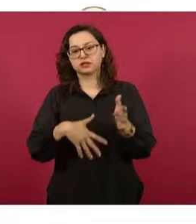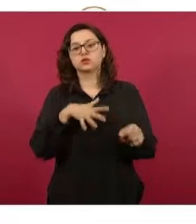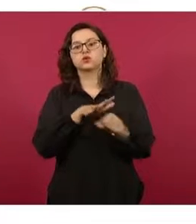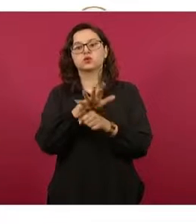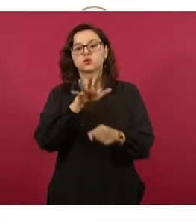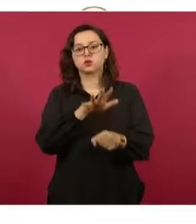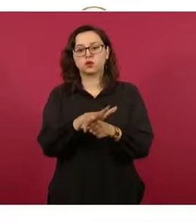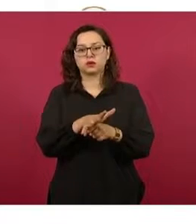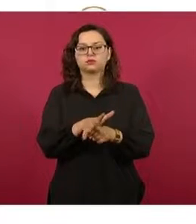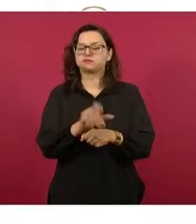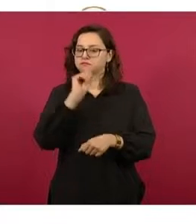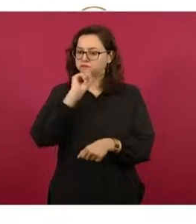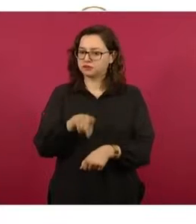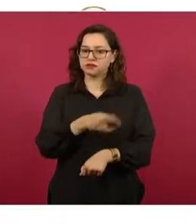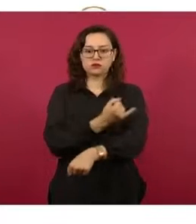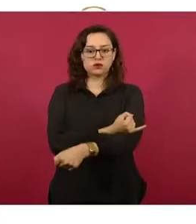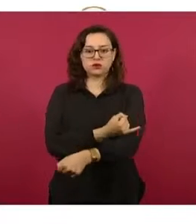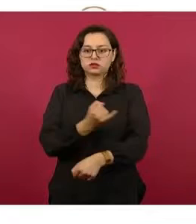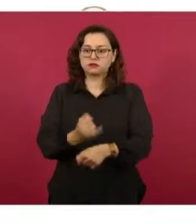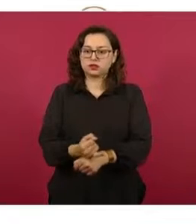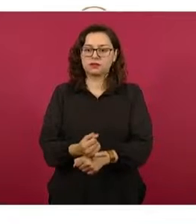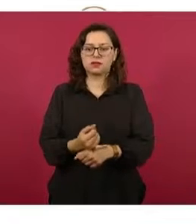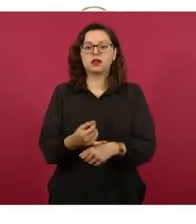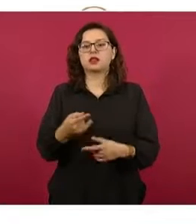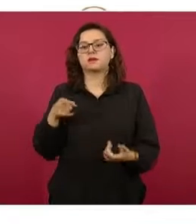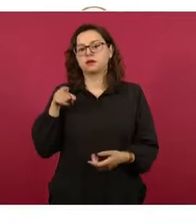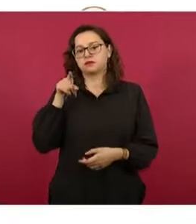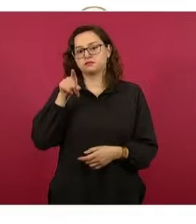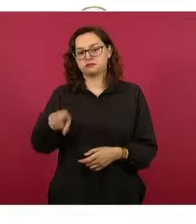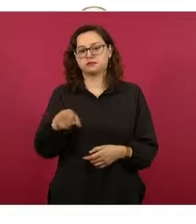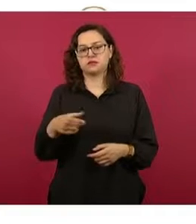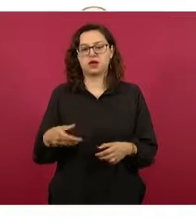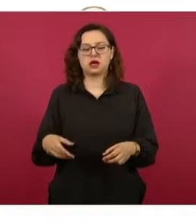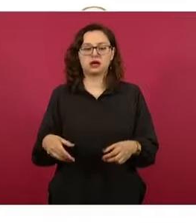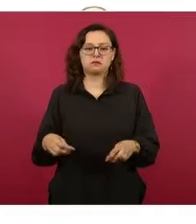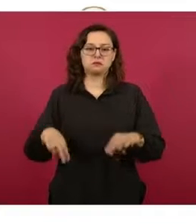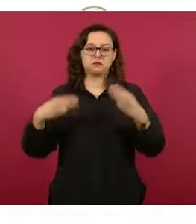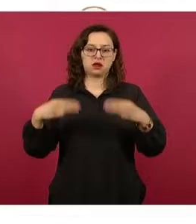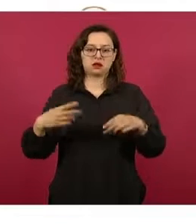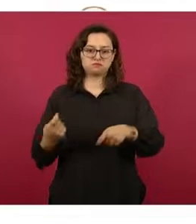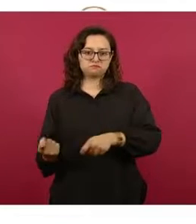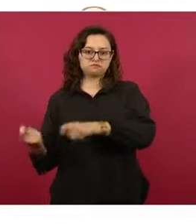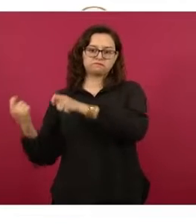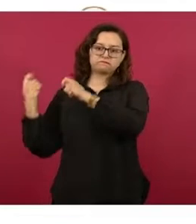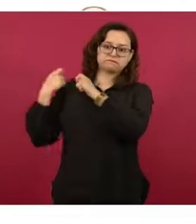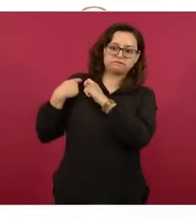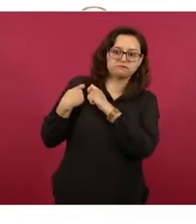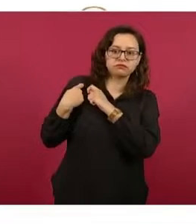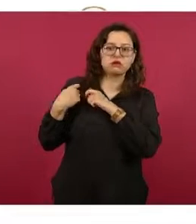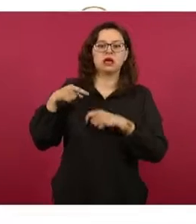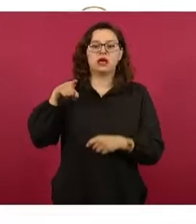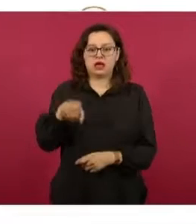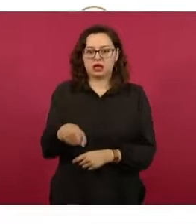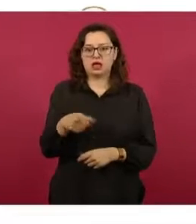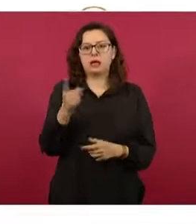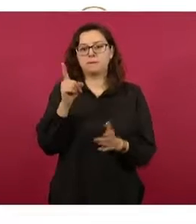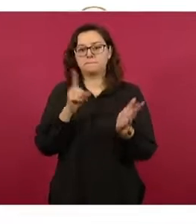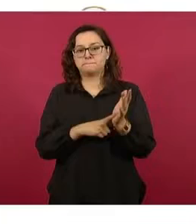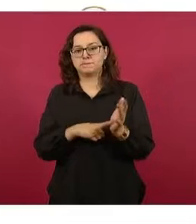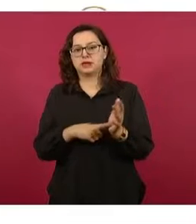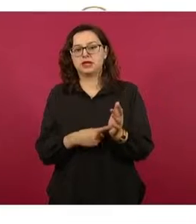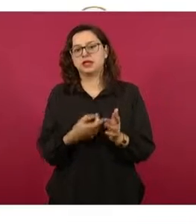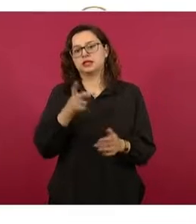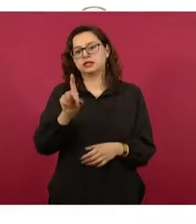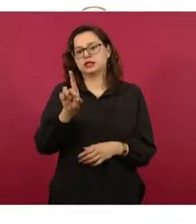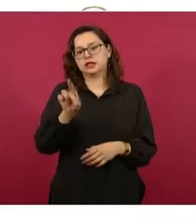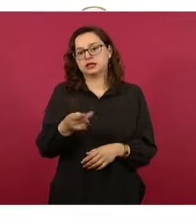siendo Iztapalapa, la central de abastos aquí en la Ciudad de México. Ese mismo paquete lo tiene en